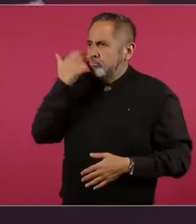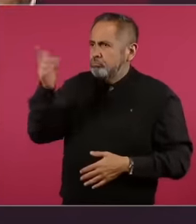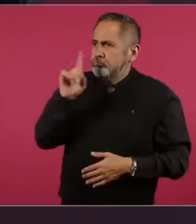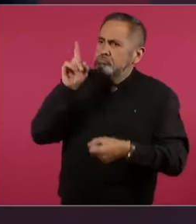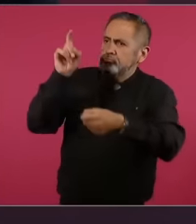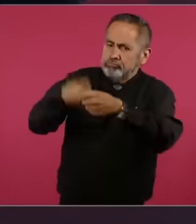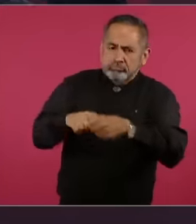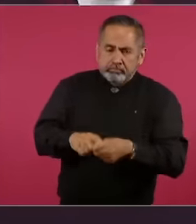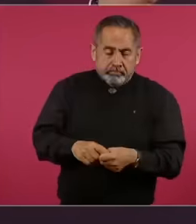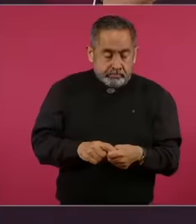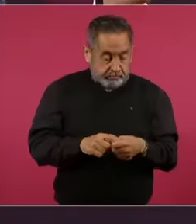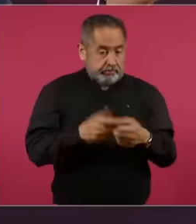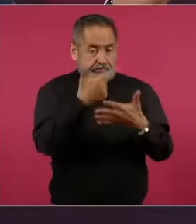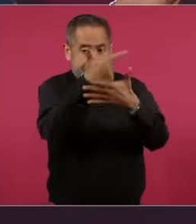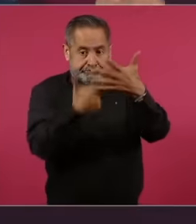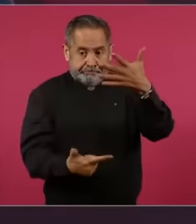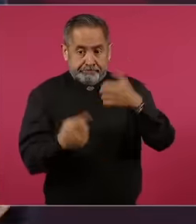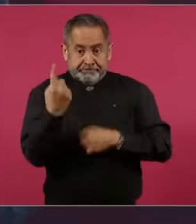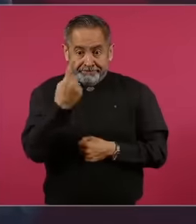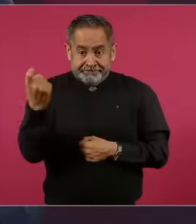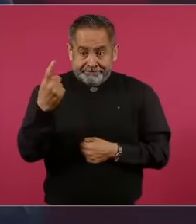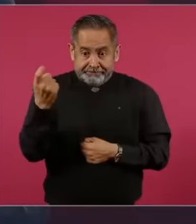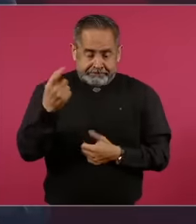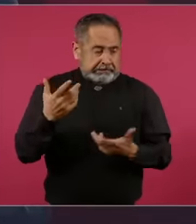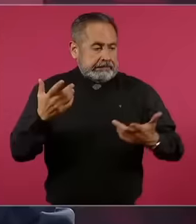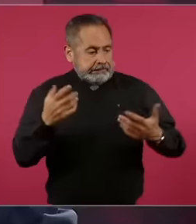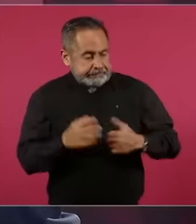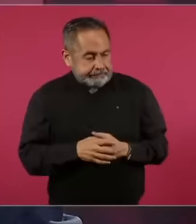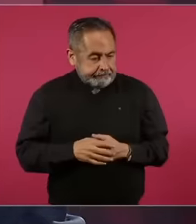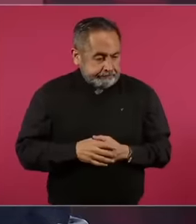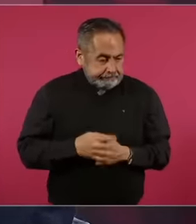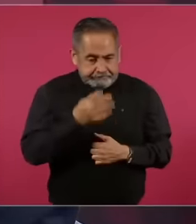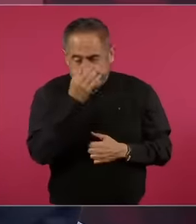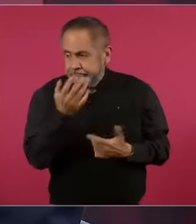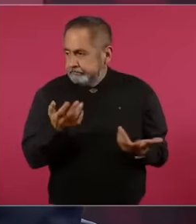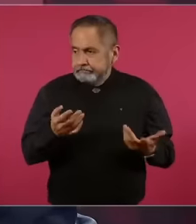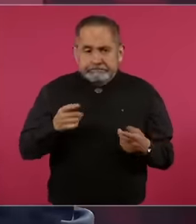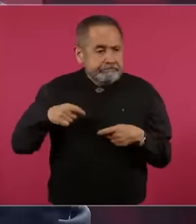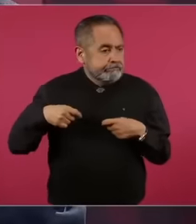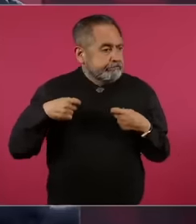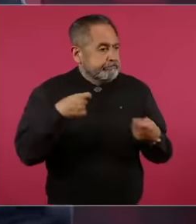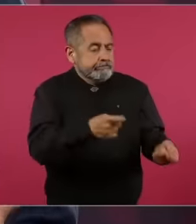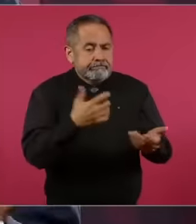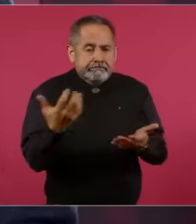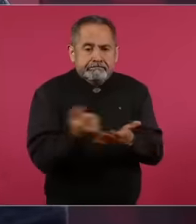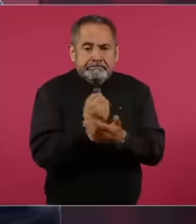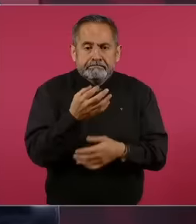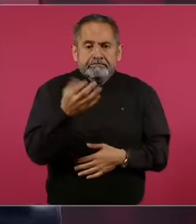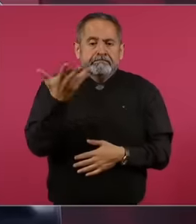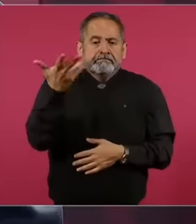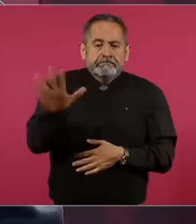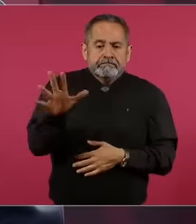se inscriben 100, pero pues nada más van a aparecer en la boleta 10,